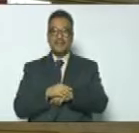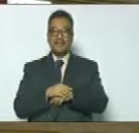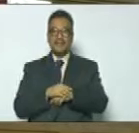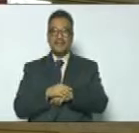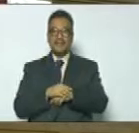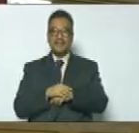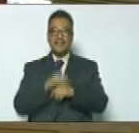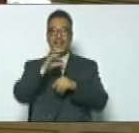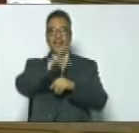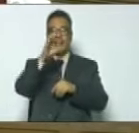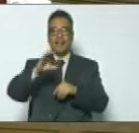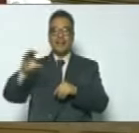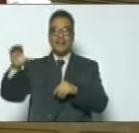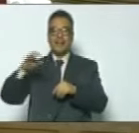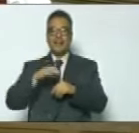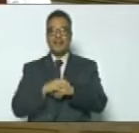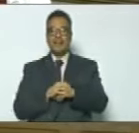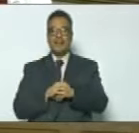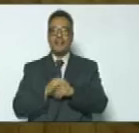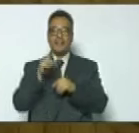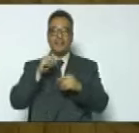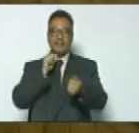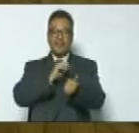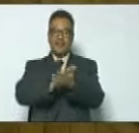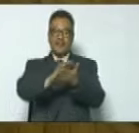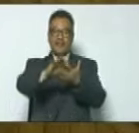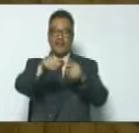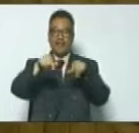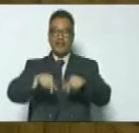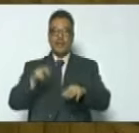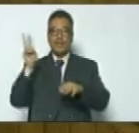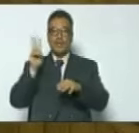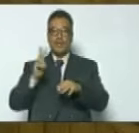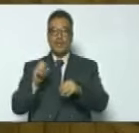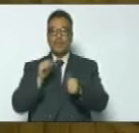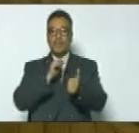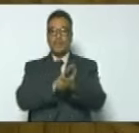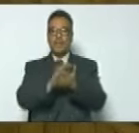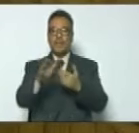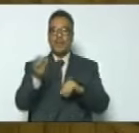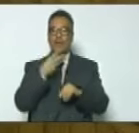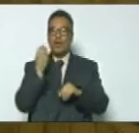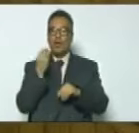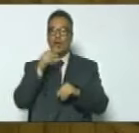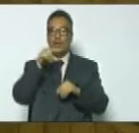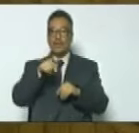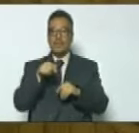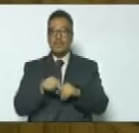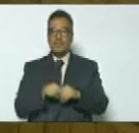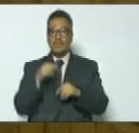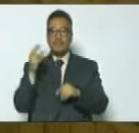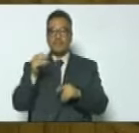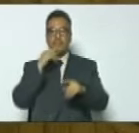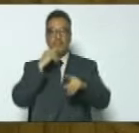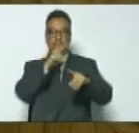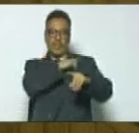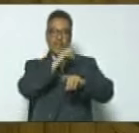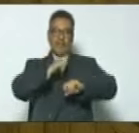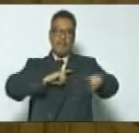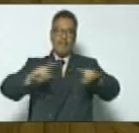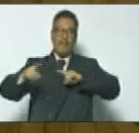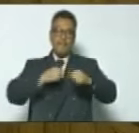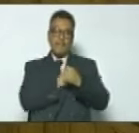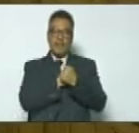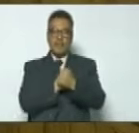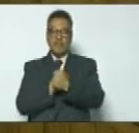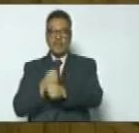La Serie del Caribe fue un regalo para todo el país. Un regalo de estos jóvenes, de estos muchachos, de esta junta directiva, de la